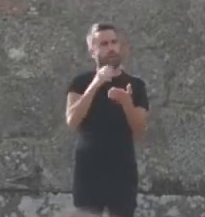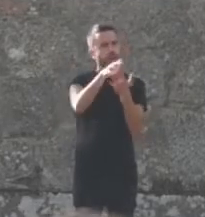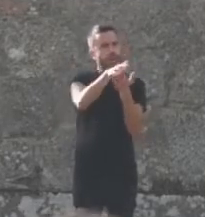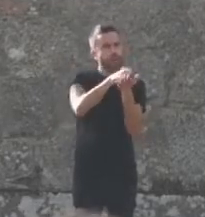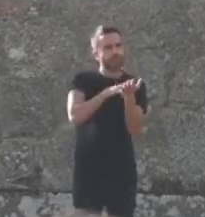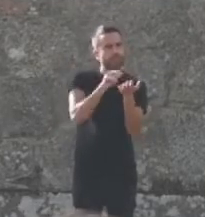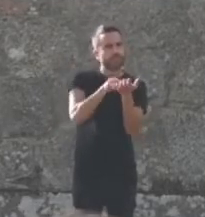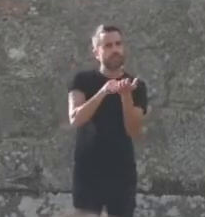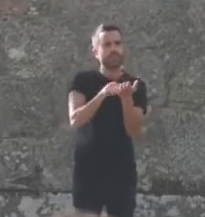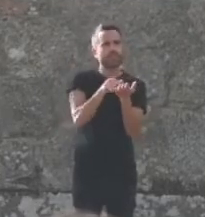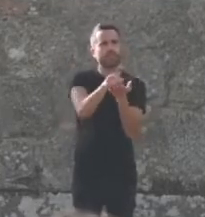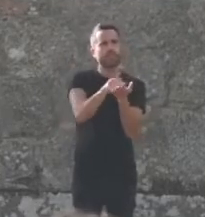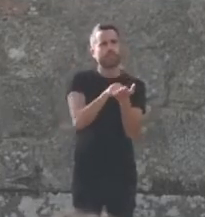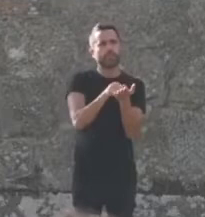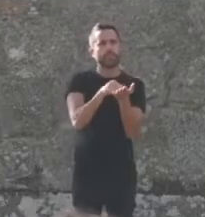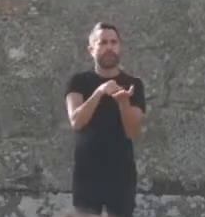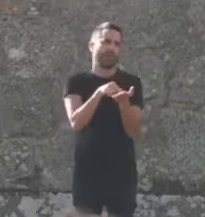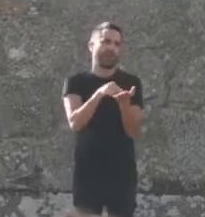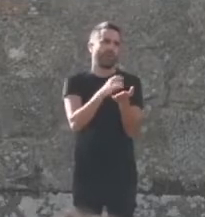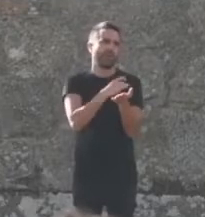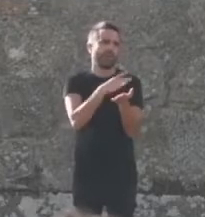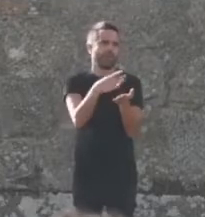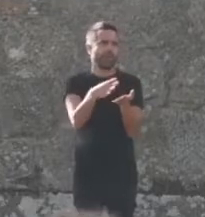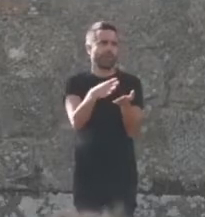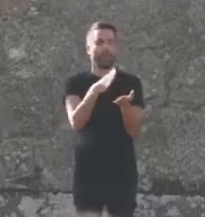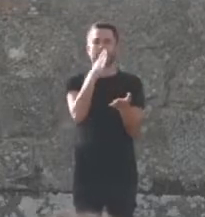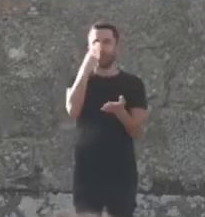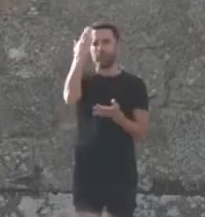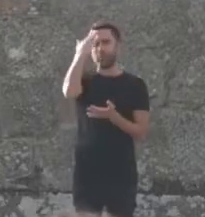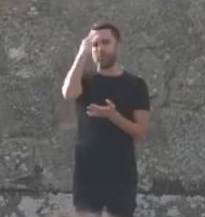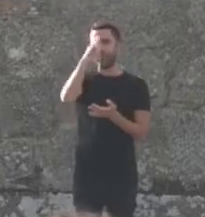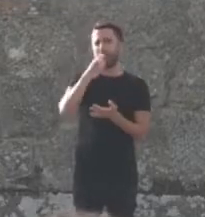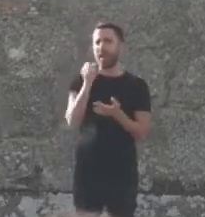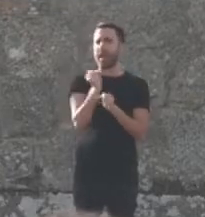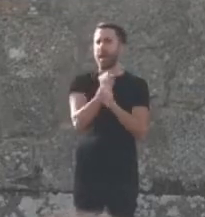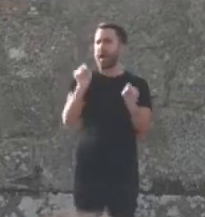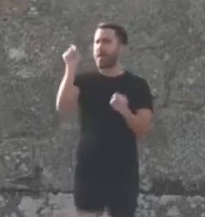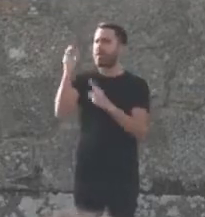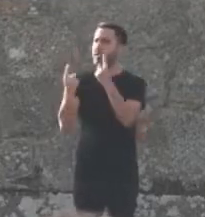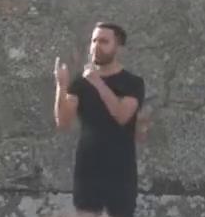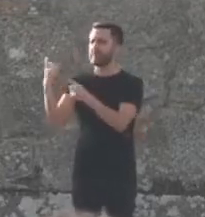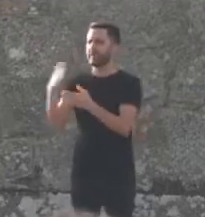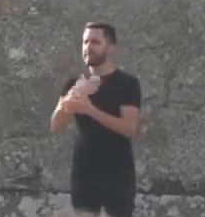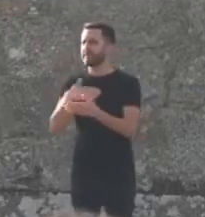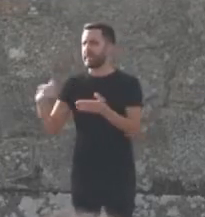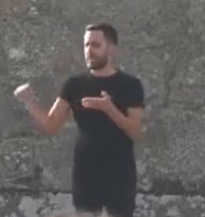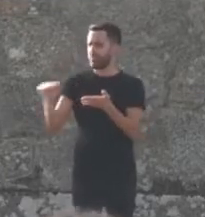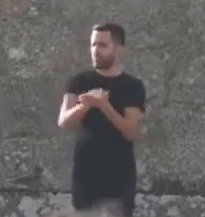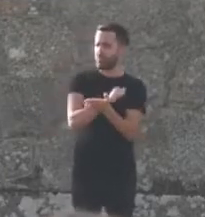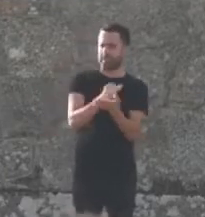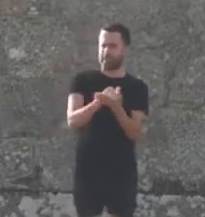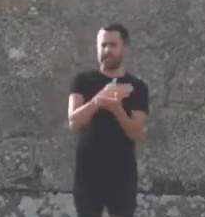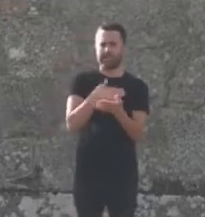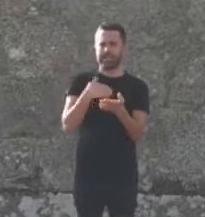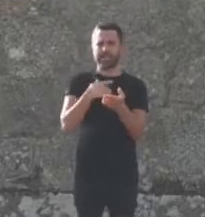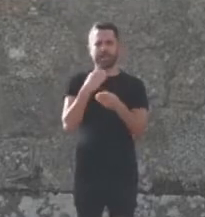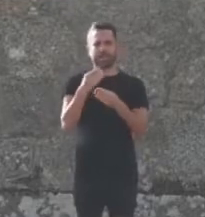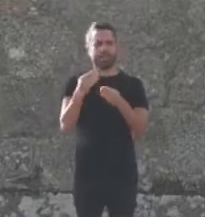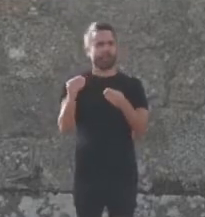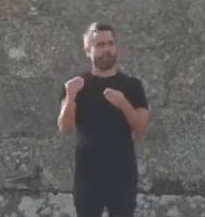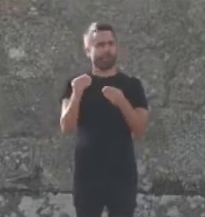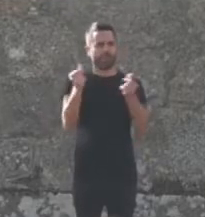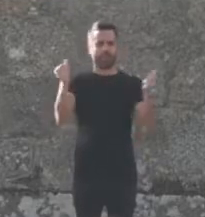papel en branco, non? E porque a memoria, inda que queiran borrala, inda que queiran facela desaparecer, está con nós,